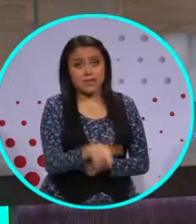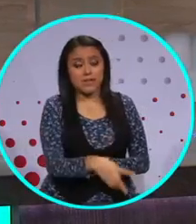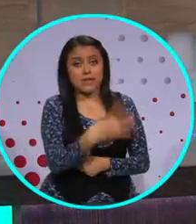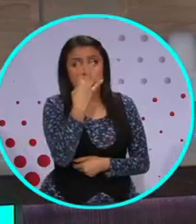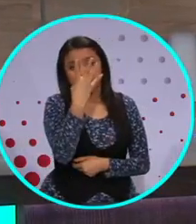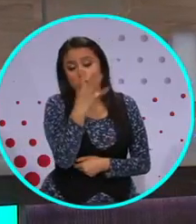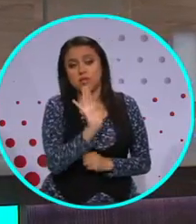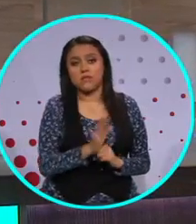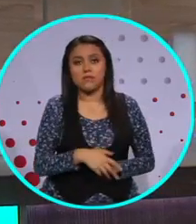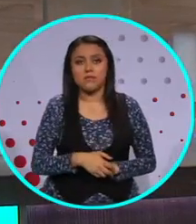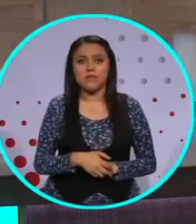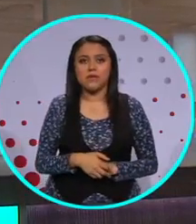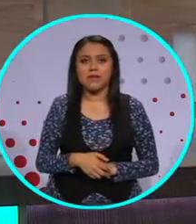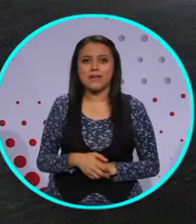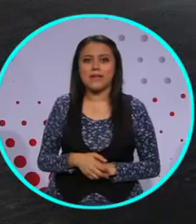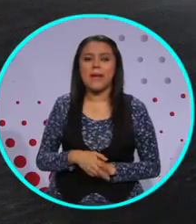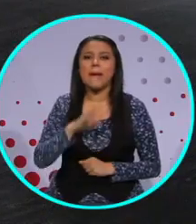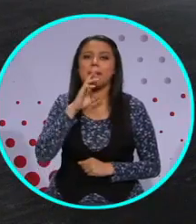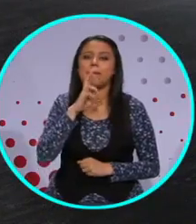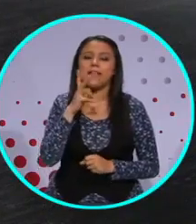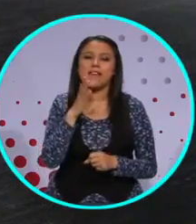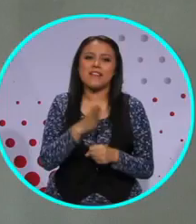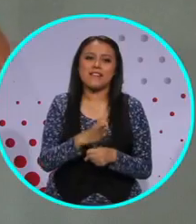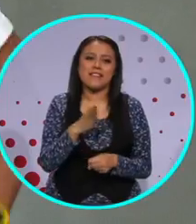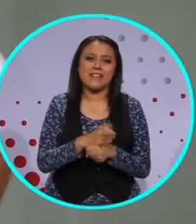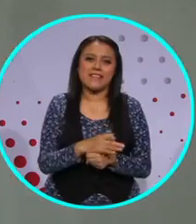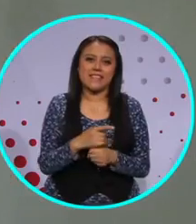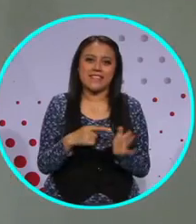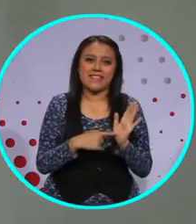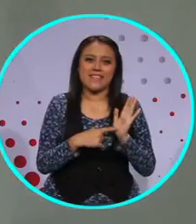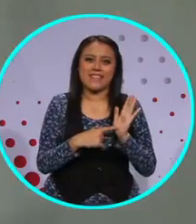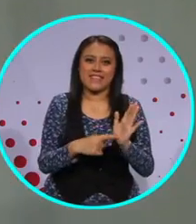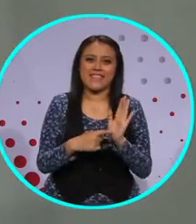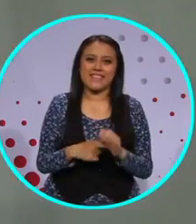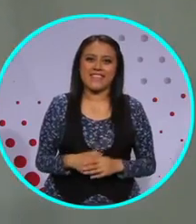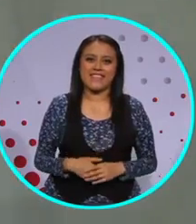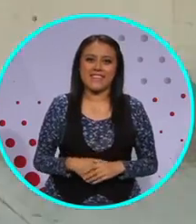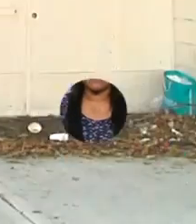para que lo mencione mejor vamos a esa nota con más ponches